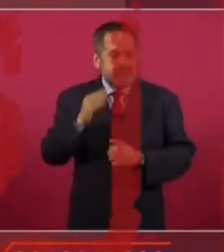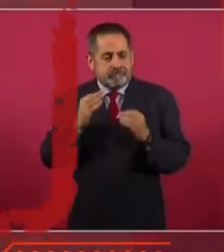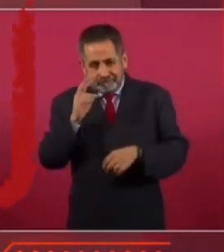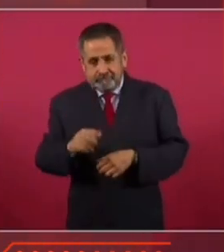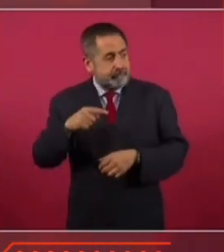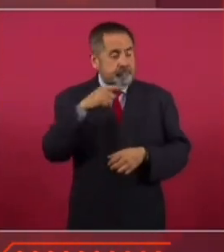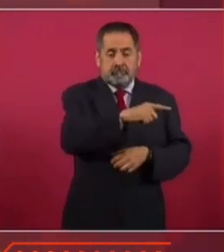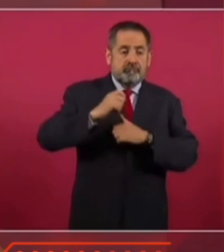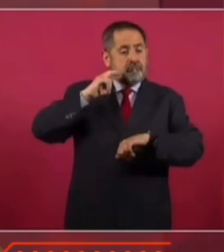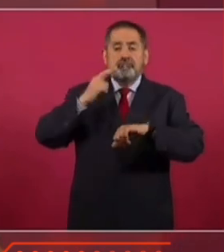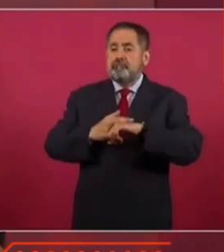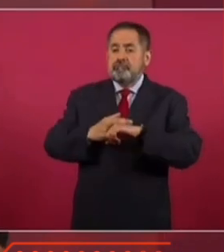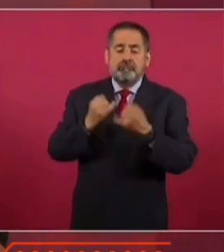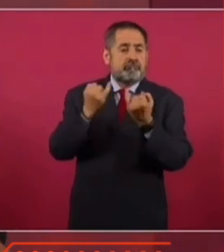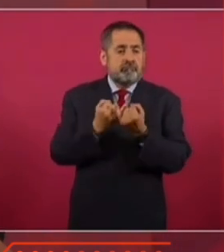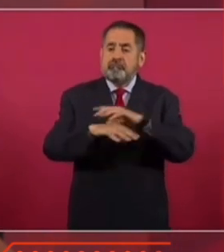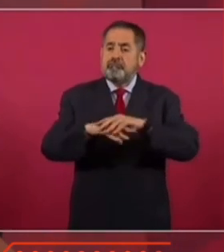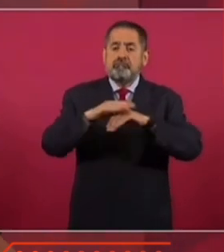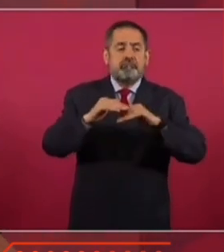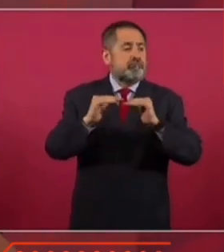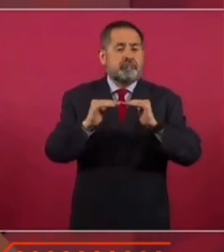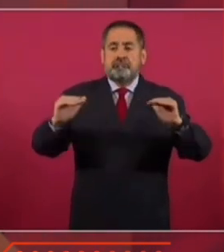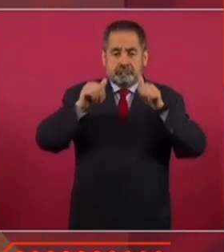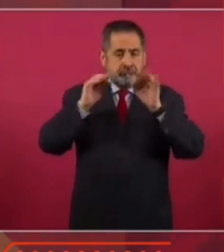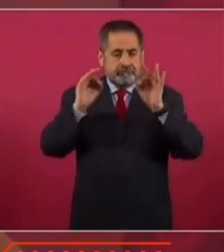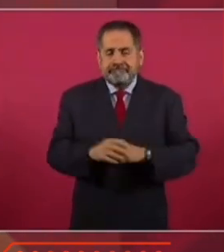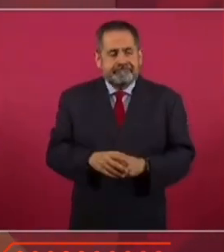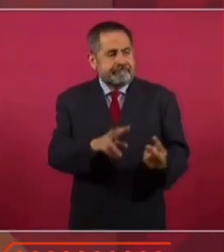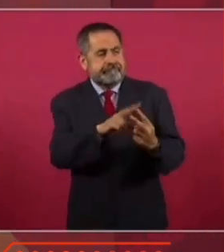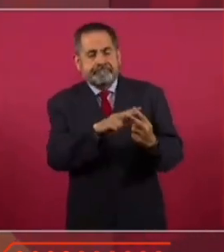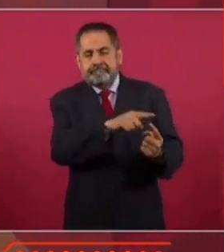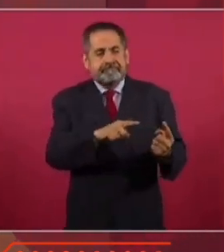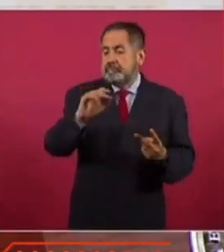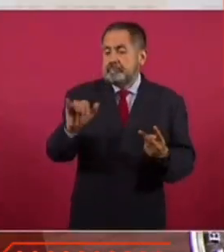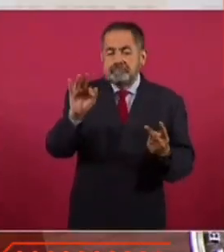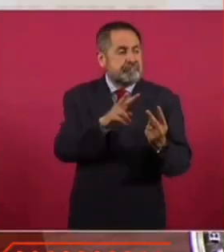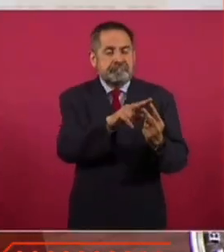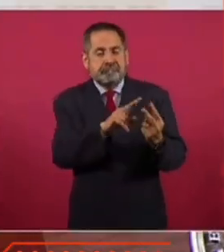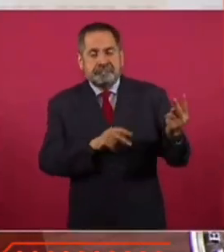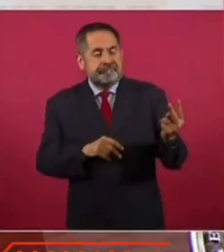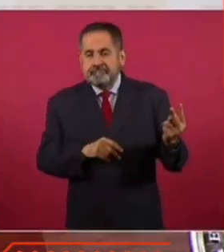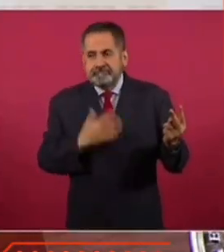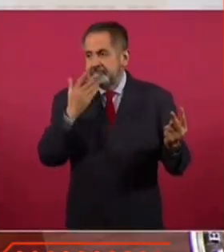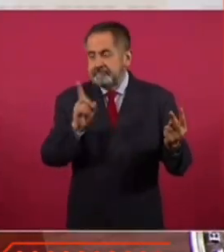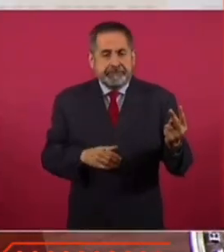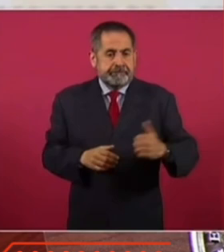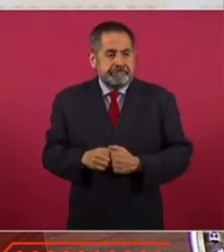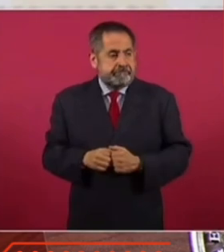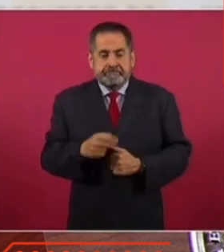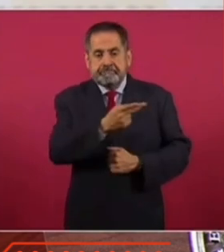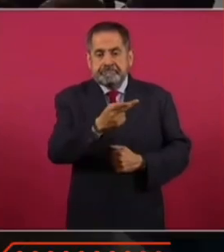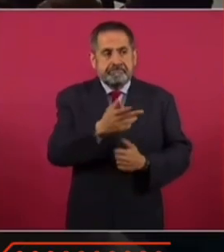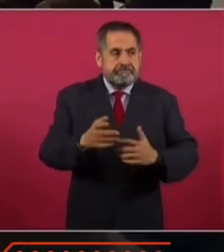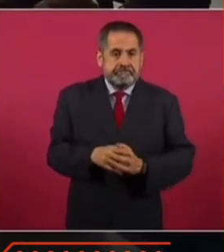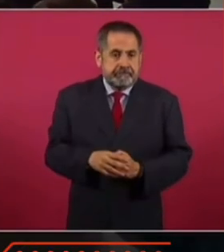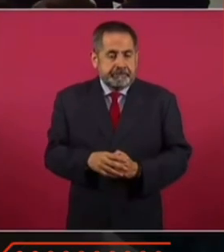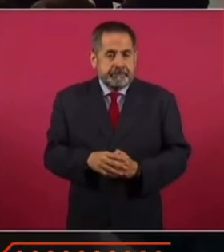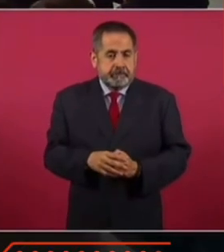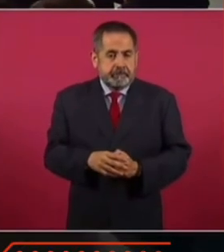imparcialidad en los organismos actuales, ni en el INE, ni en el Tribunal Electoral. Son organismos